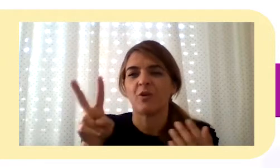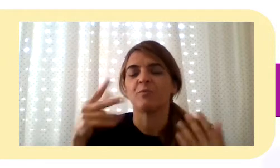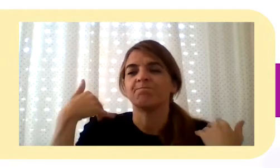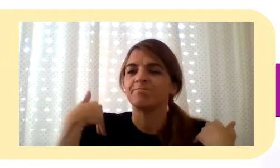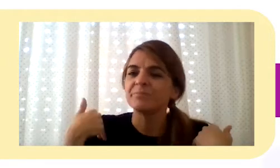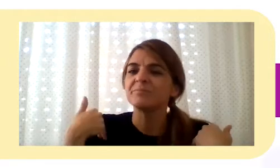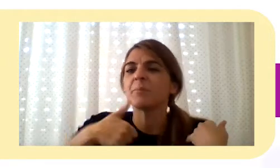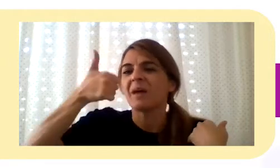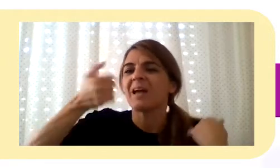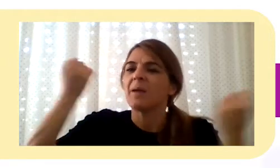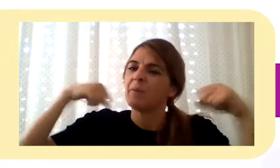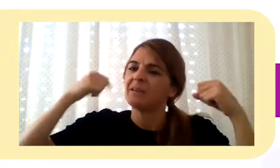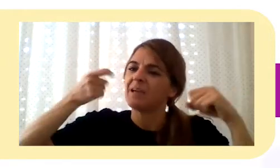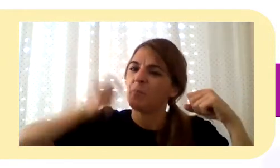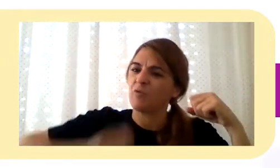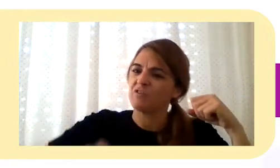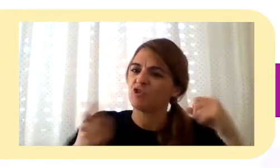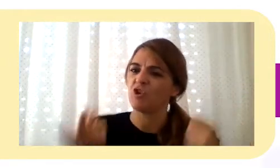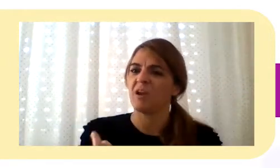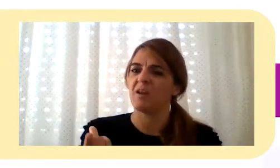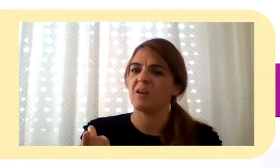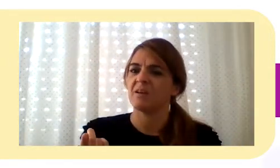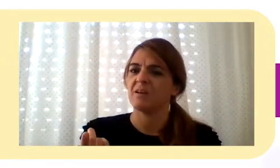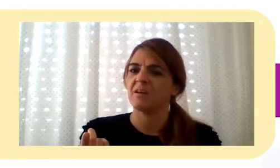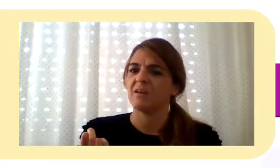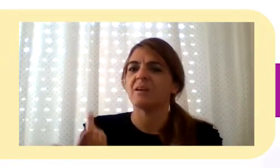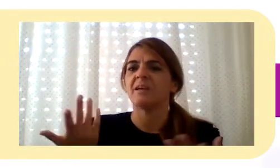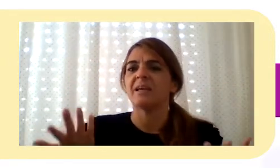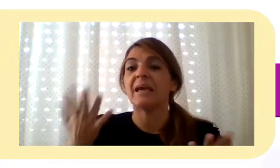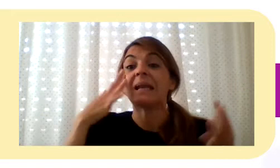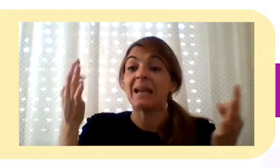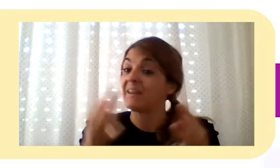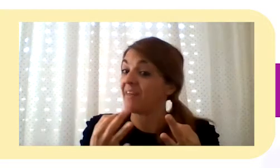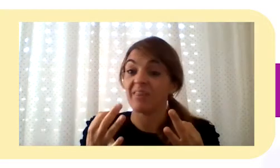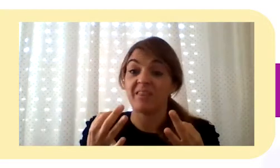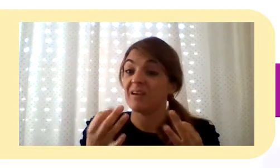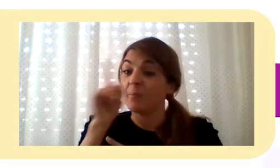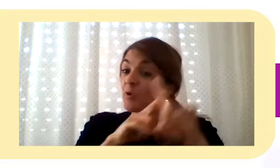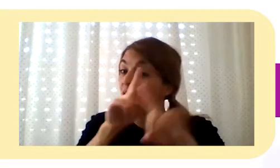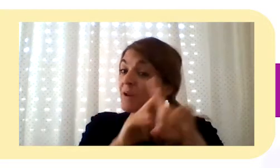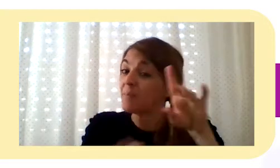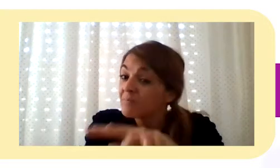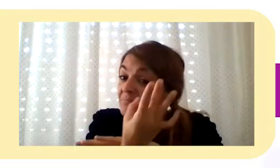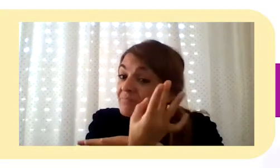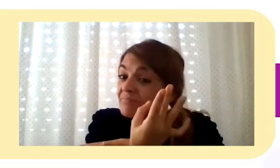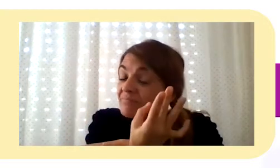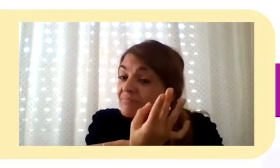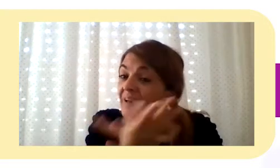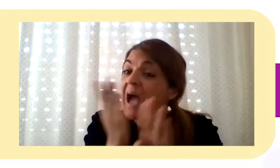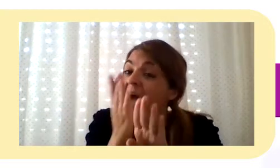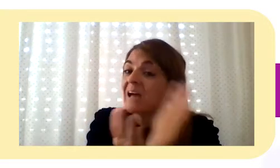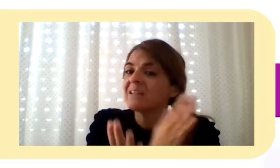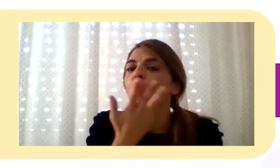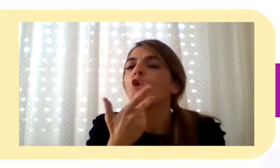práctica profesional, ya en los médicos clínicos y en las médicas, cuando realmente el problema de origen es que no ha habido